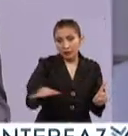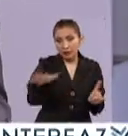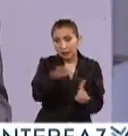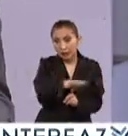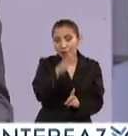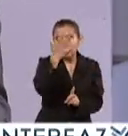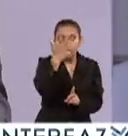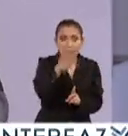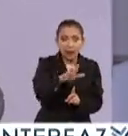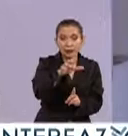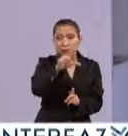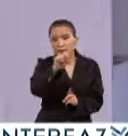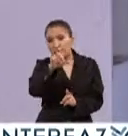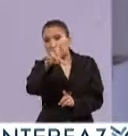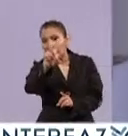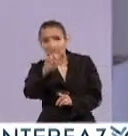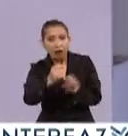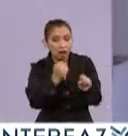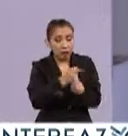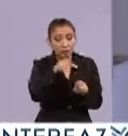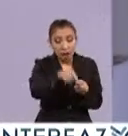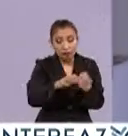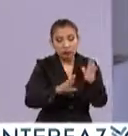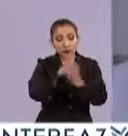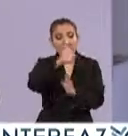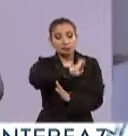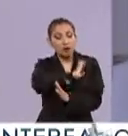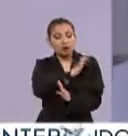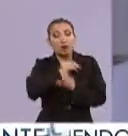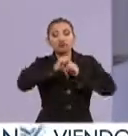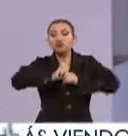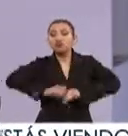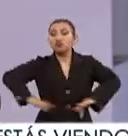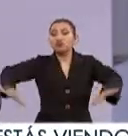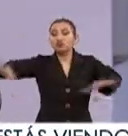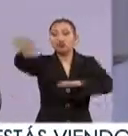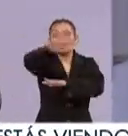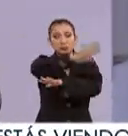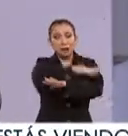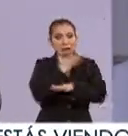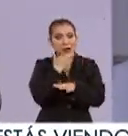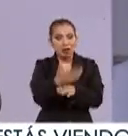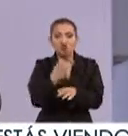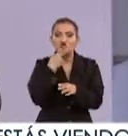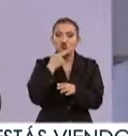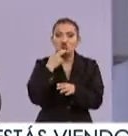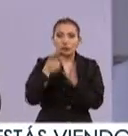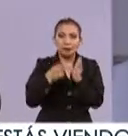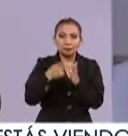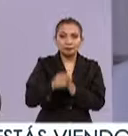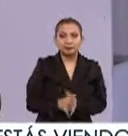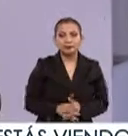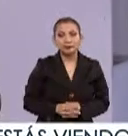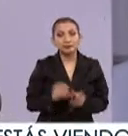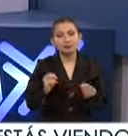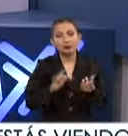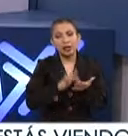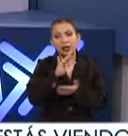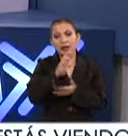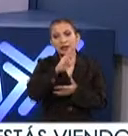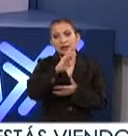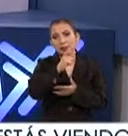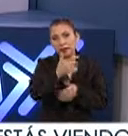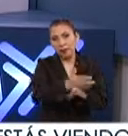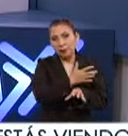10, 20, 30 años y eso hará que el castellano sea una lengua muy tremendamente importante. Pues muchísimas gracias, Richard,